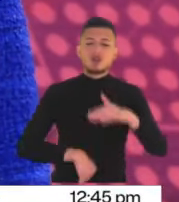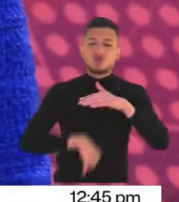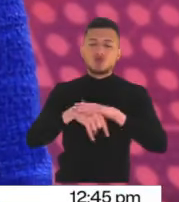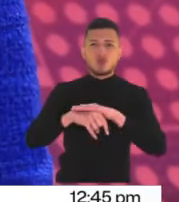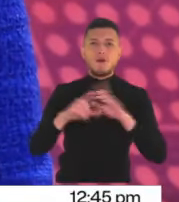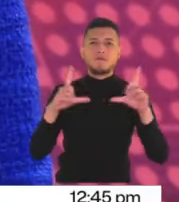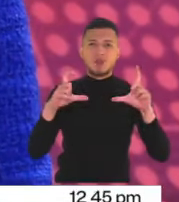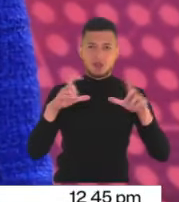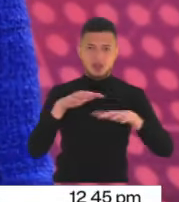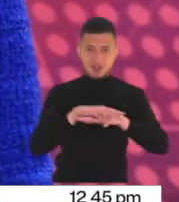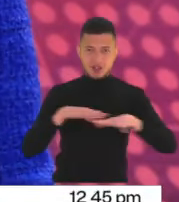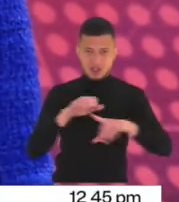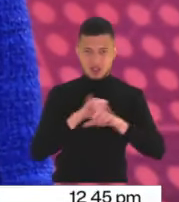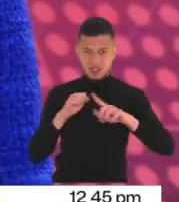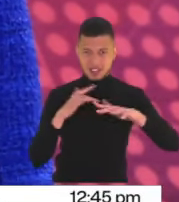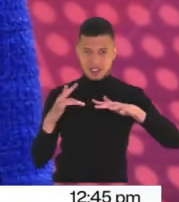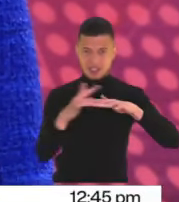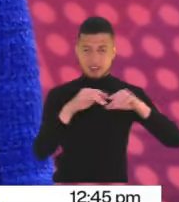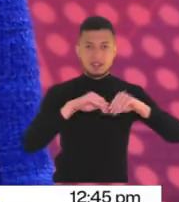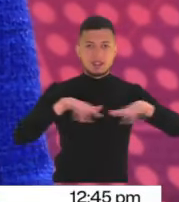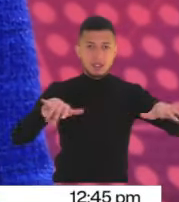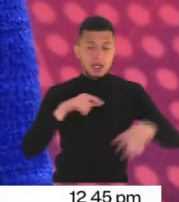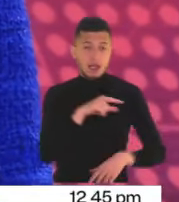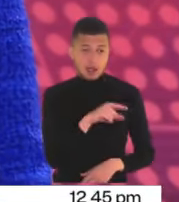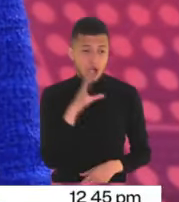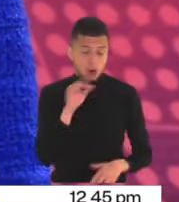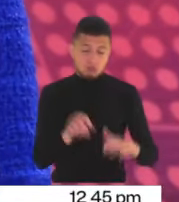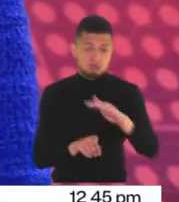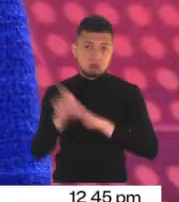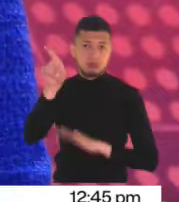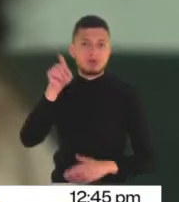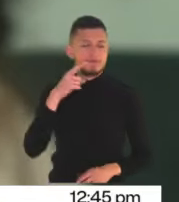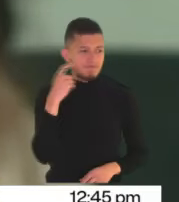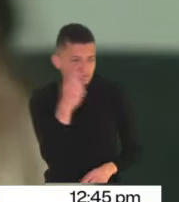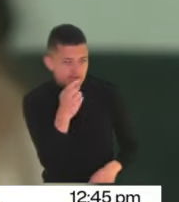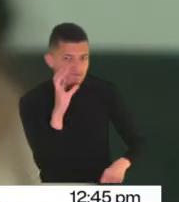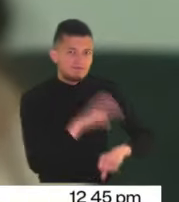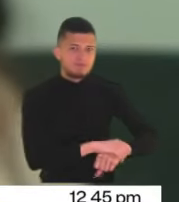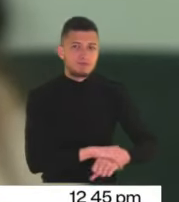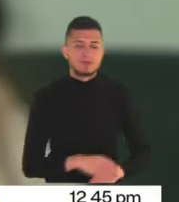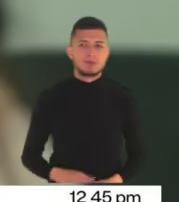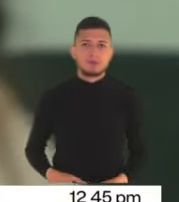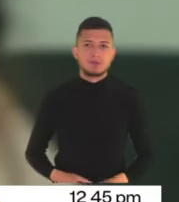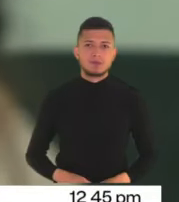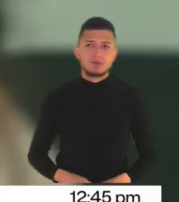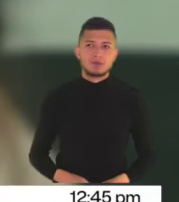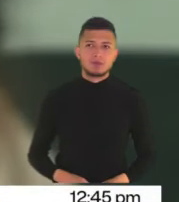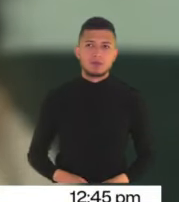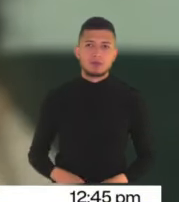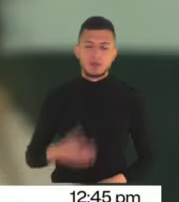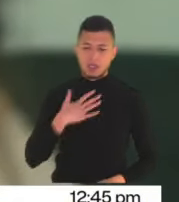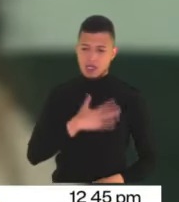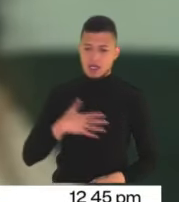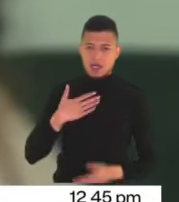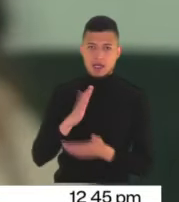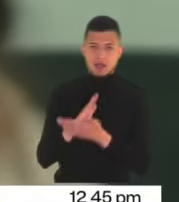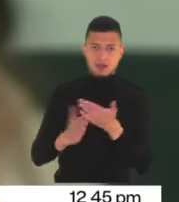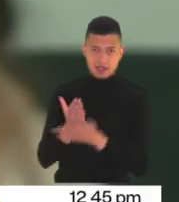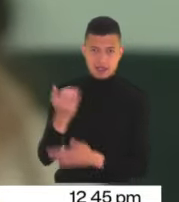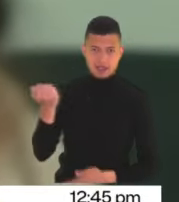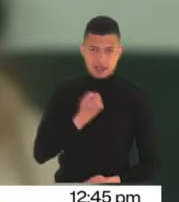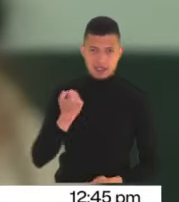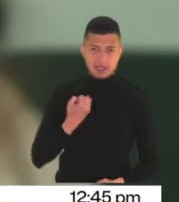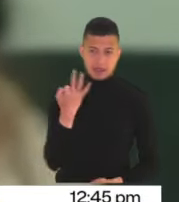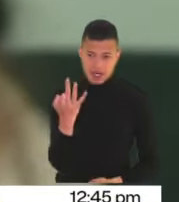sociales el victimario huyó y es buscado por las autoridades tengo dos tres puñaladas en el pecho una en la cabeza y